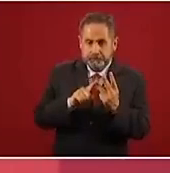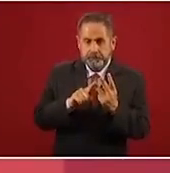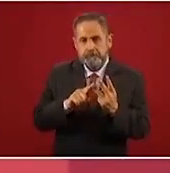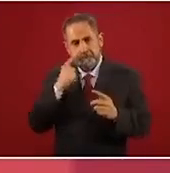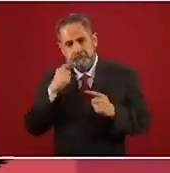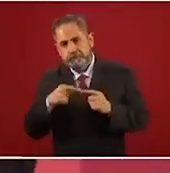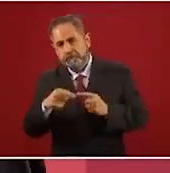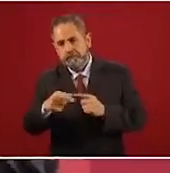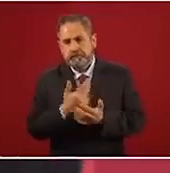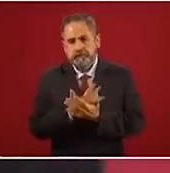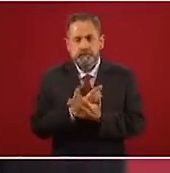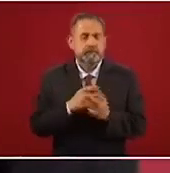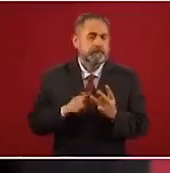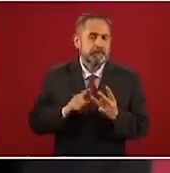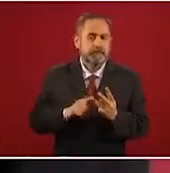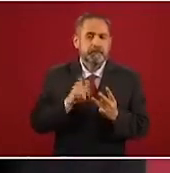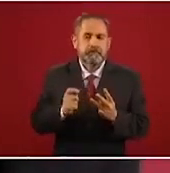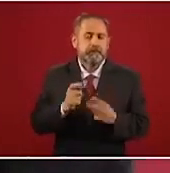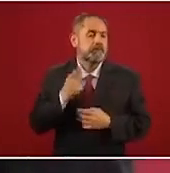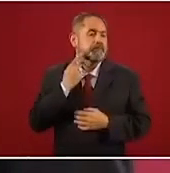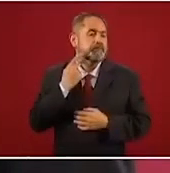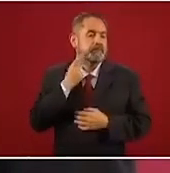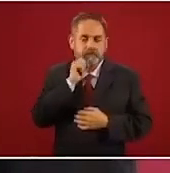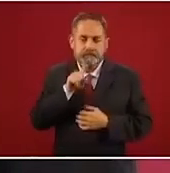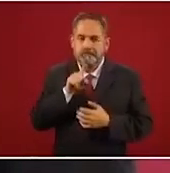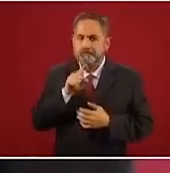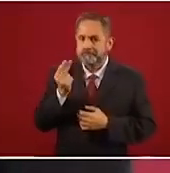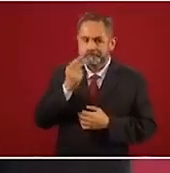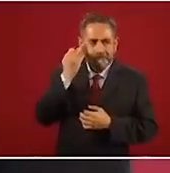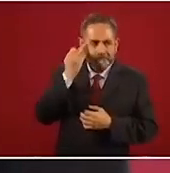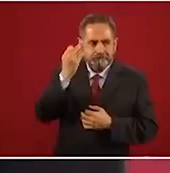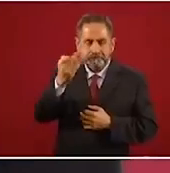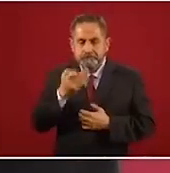tiempo, porque política es tiempo.